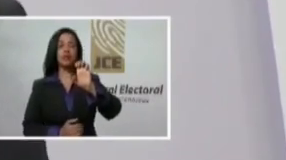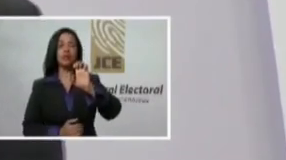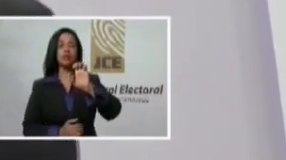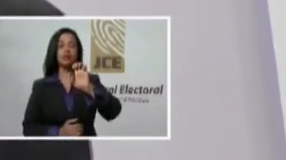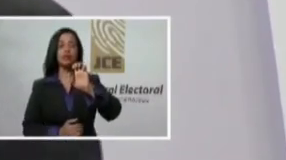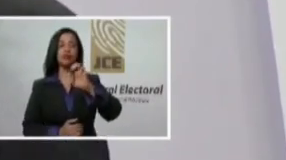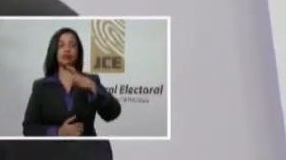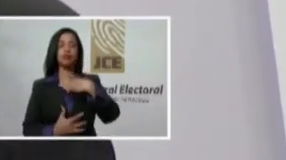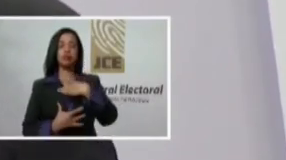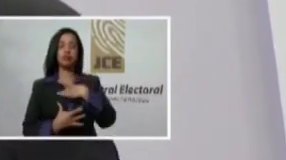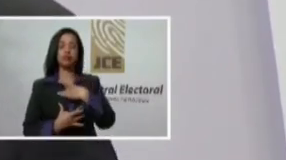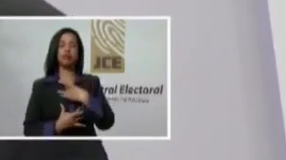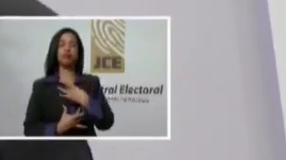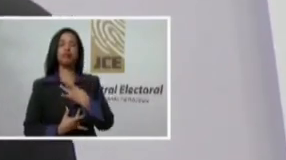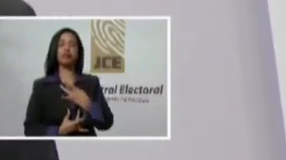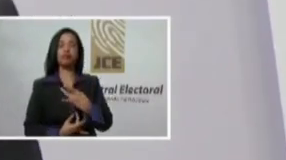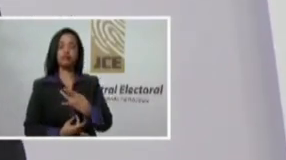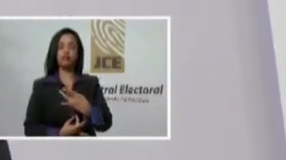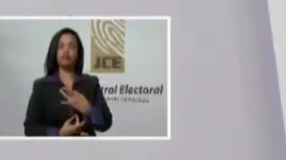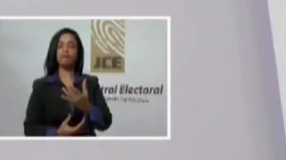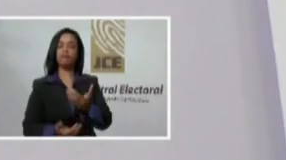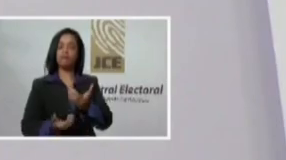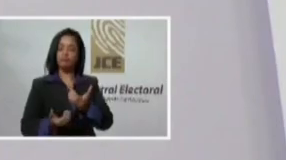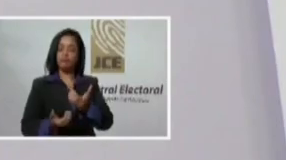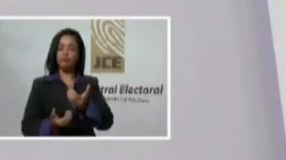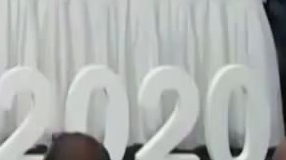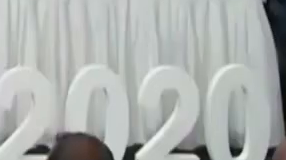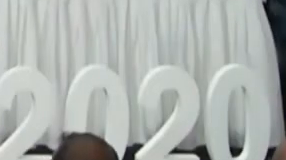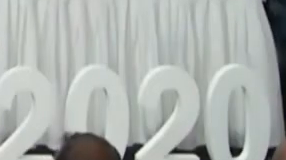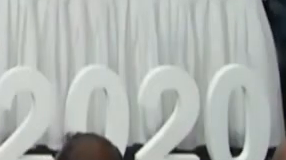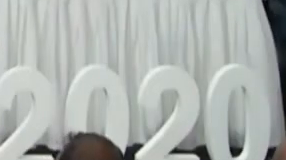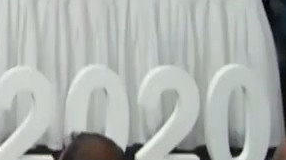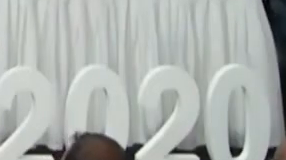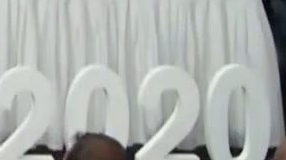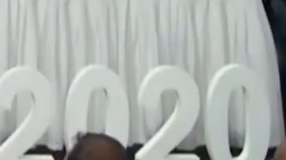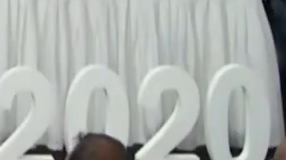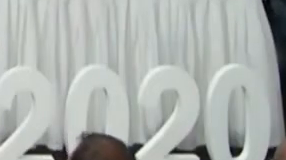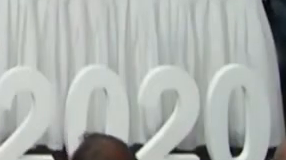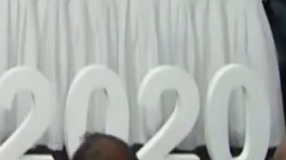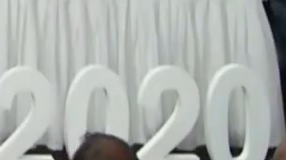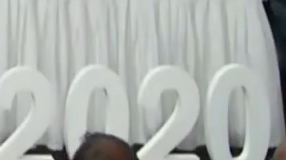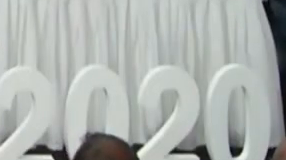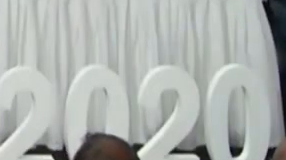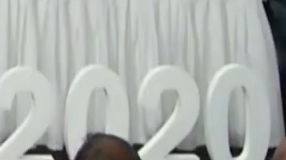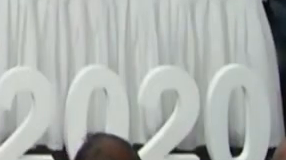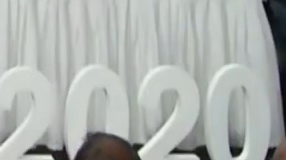al momento de iniciar la divulgación de resultados